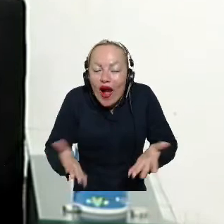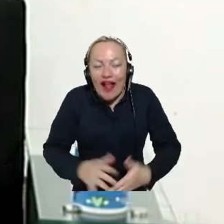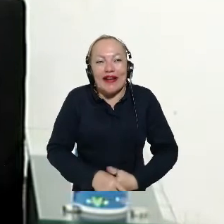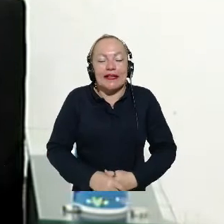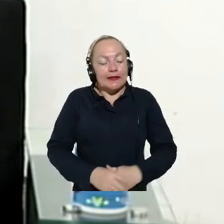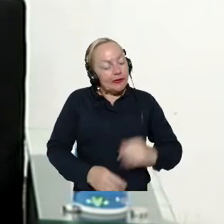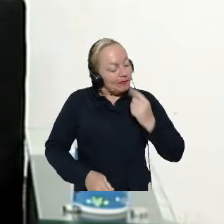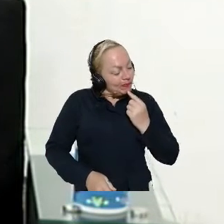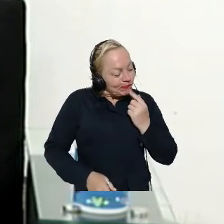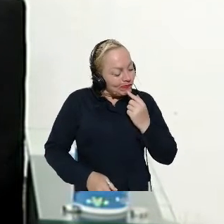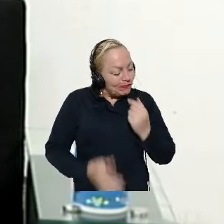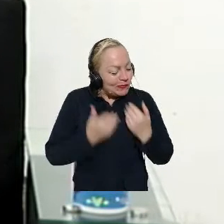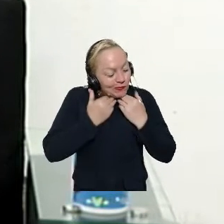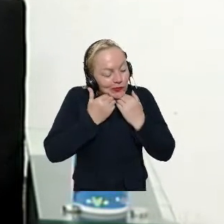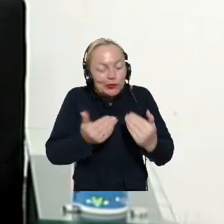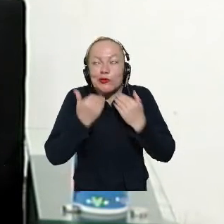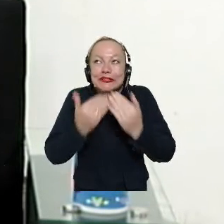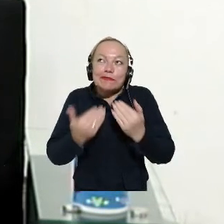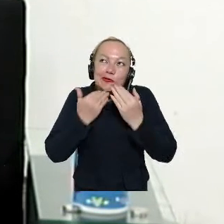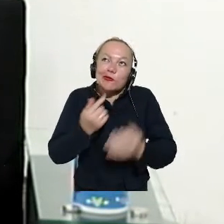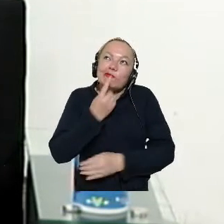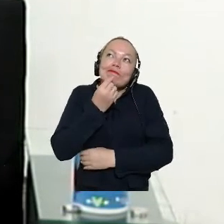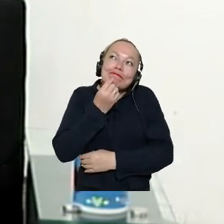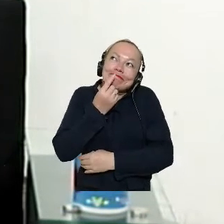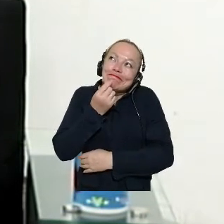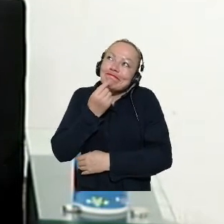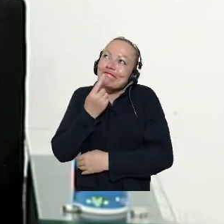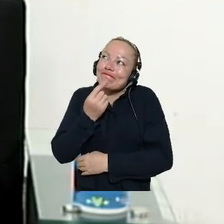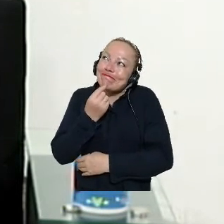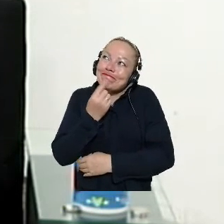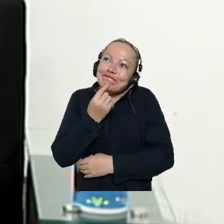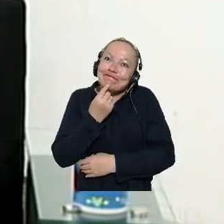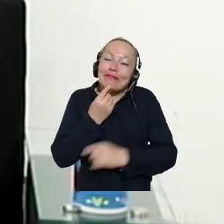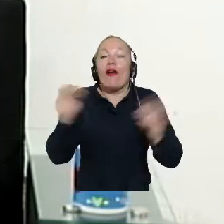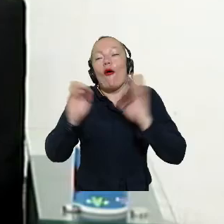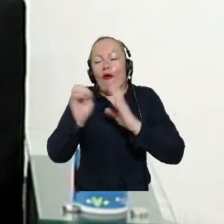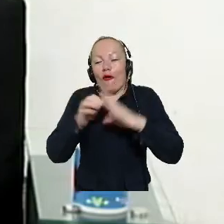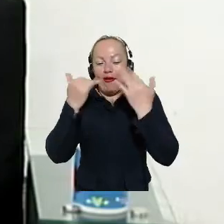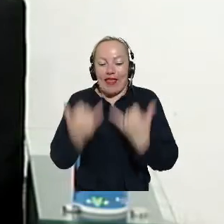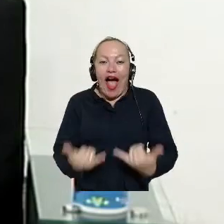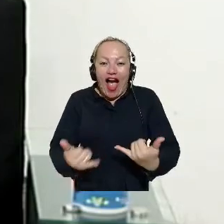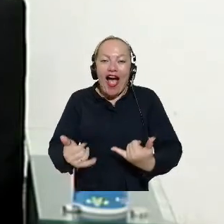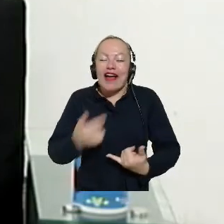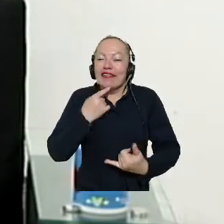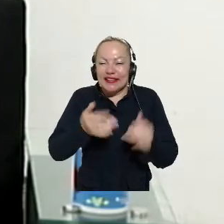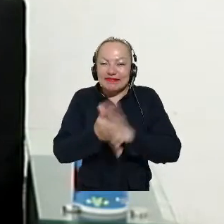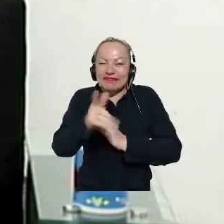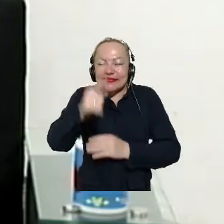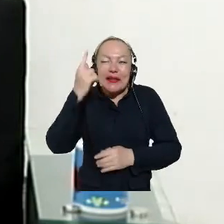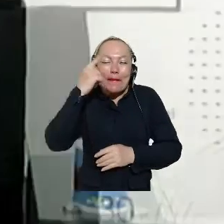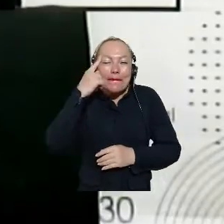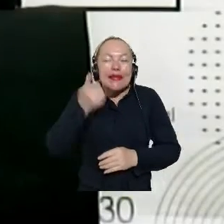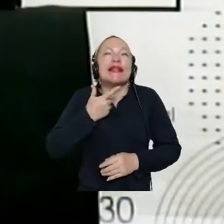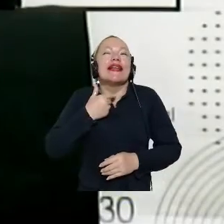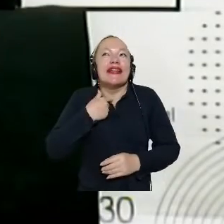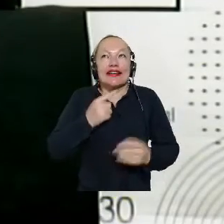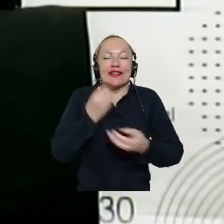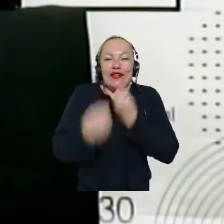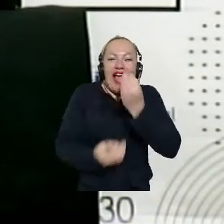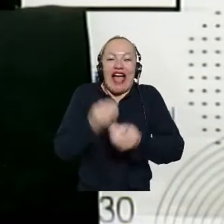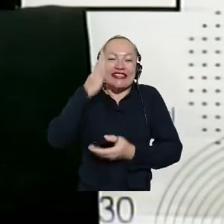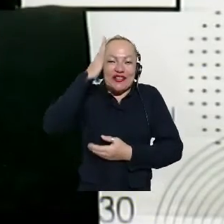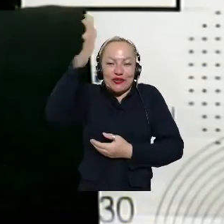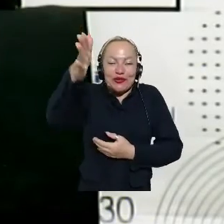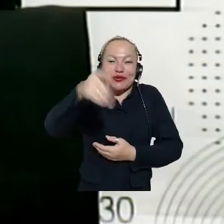No sé, no sabría decir, porque es que todo está en efímero. Bueno, ahora en el presente, ¿qué piensas que te gustaría hacer en un